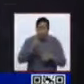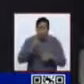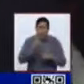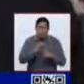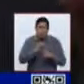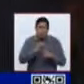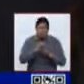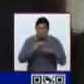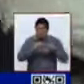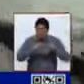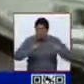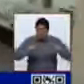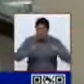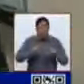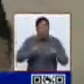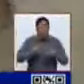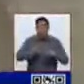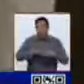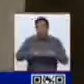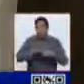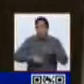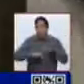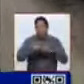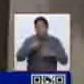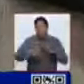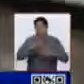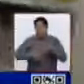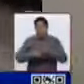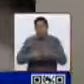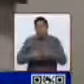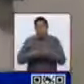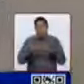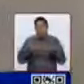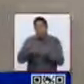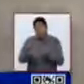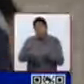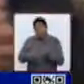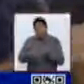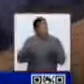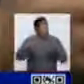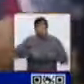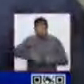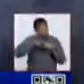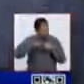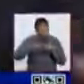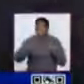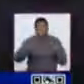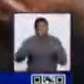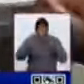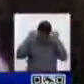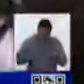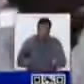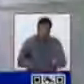con suspensión de manera preventiva hasta lo que dure el proceso sin goce de haberes. Él ya está suspendido en este momento ya.